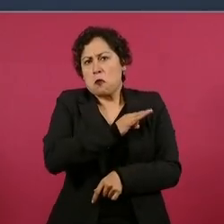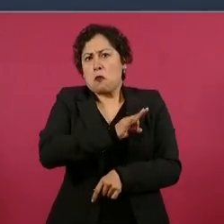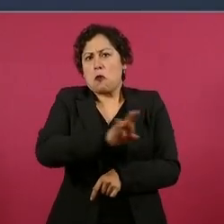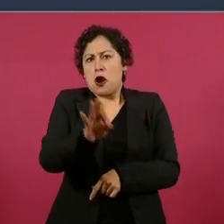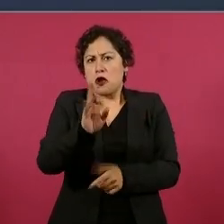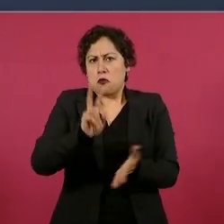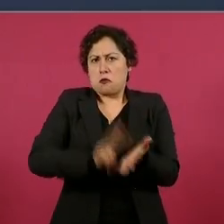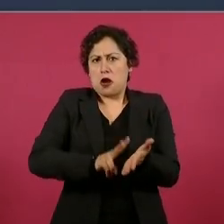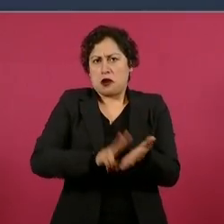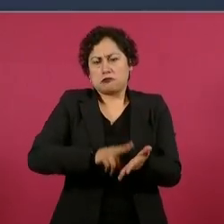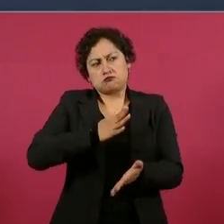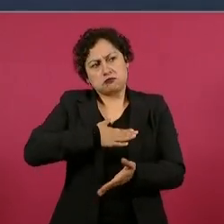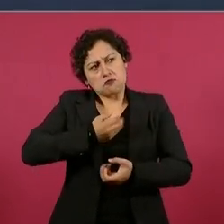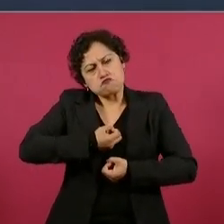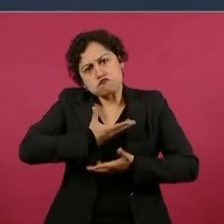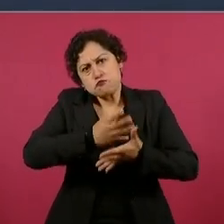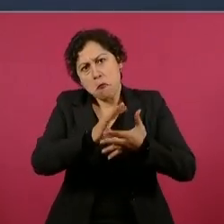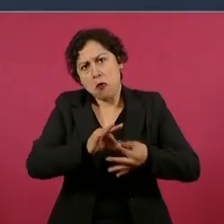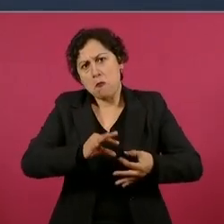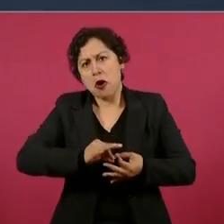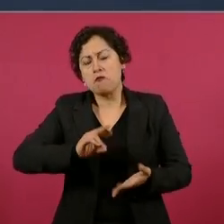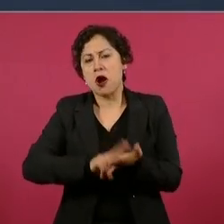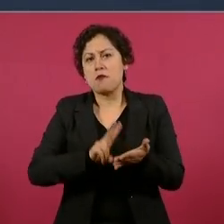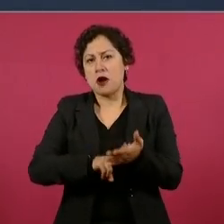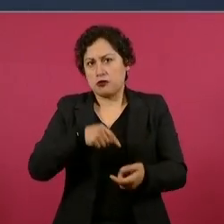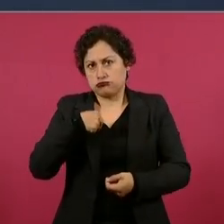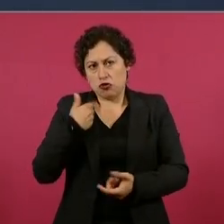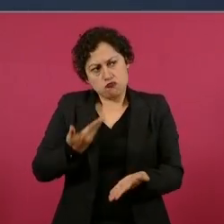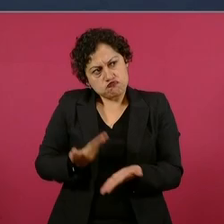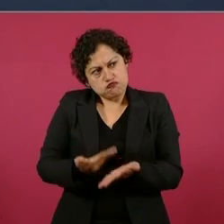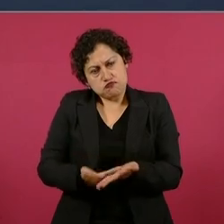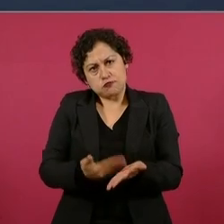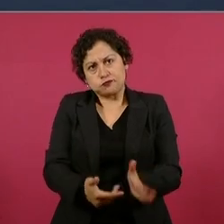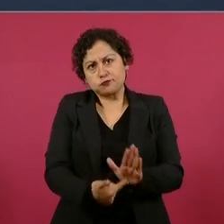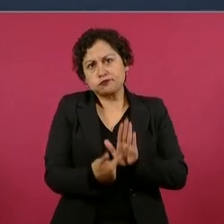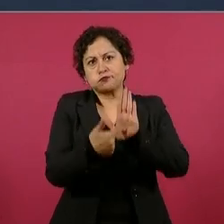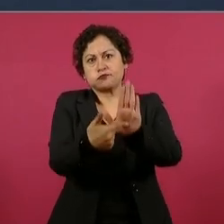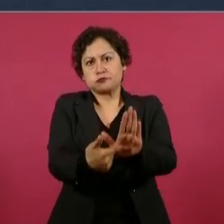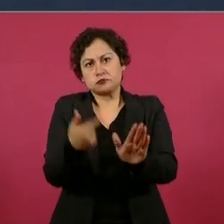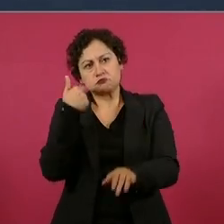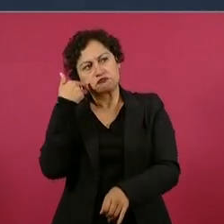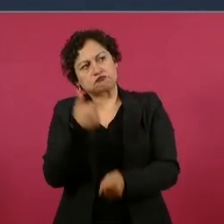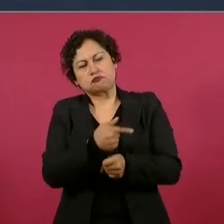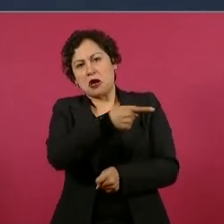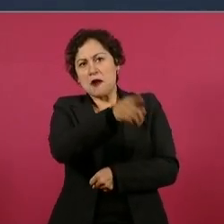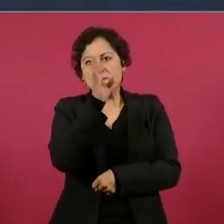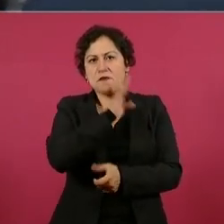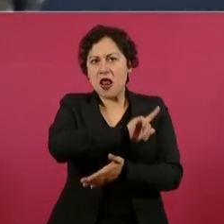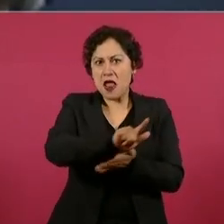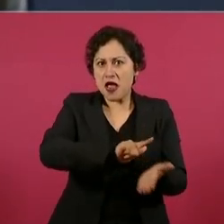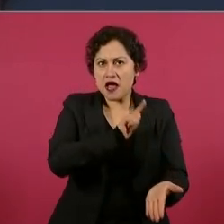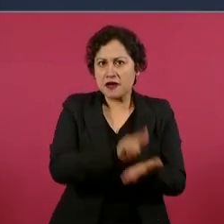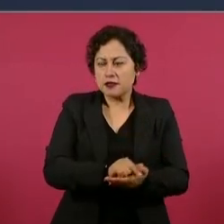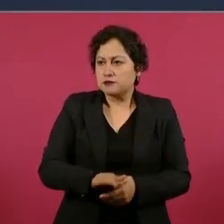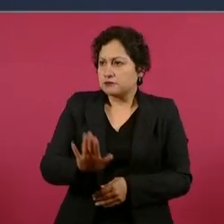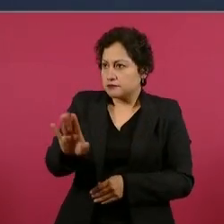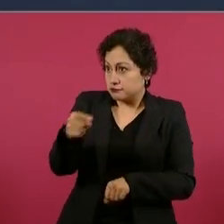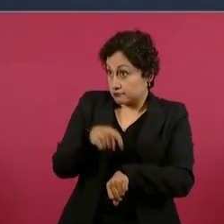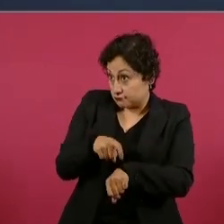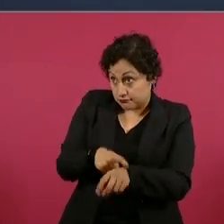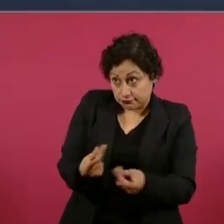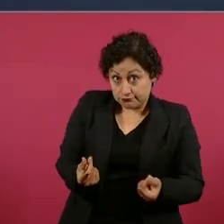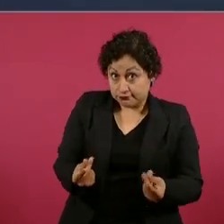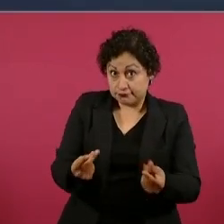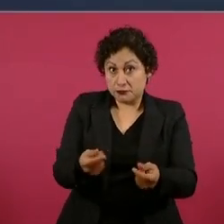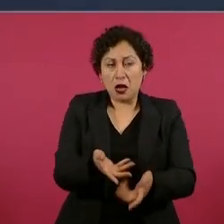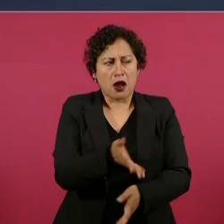hacer valer mis razones. Sí, yo tengo que demostrar, como lo estoy haciendo, que torcieron la ley. Yo tengo que... Tienes poco tiempo. No, y lo tienes voy a hacer.